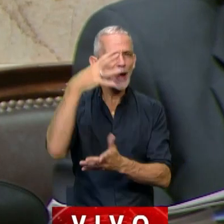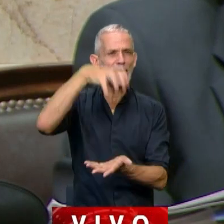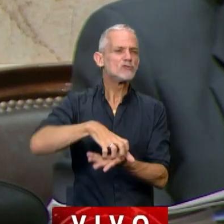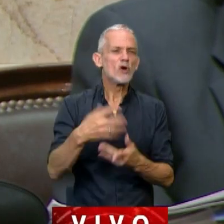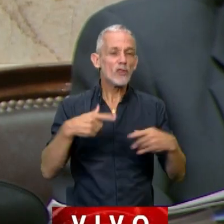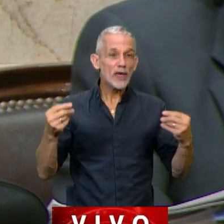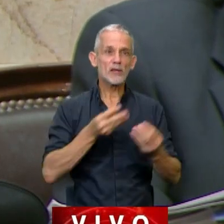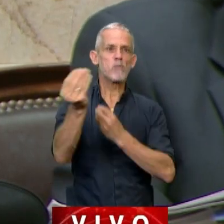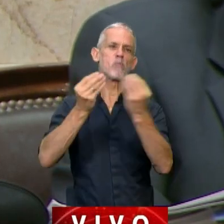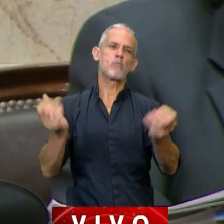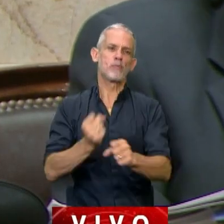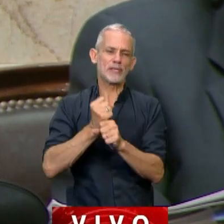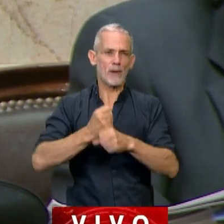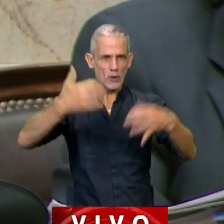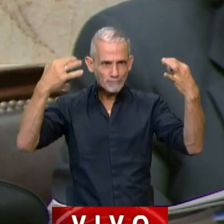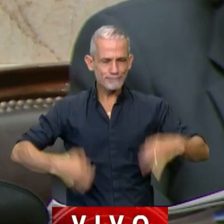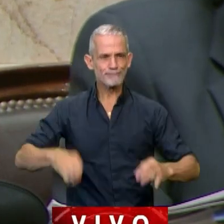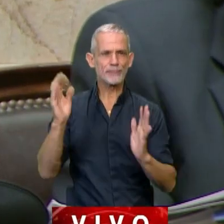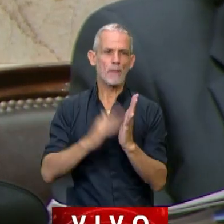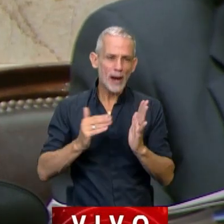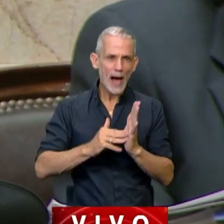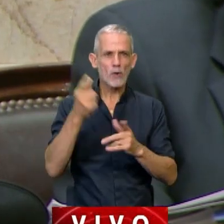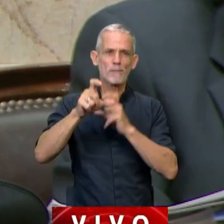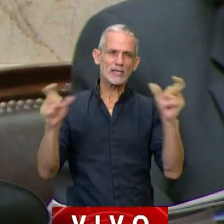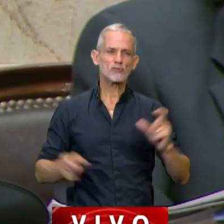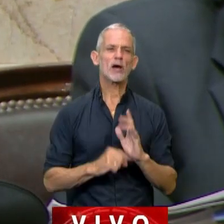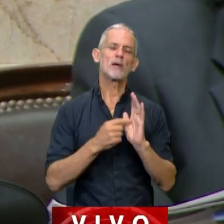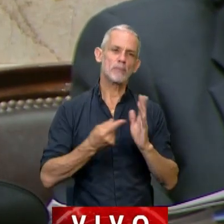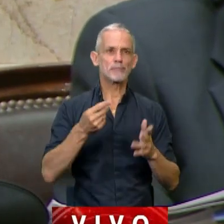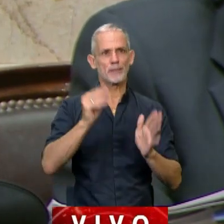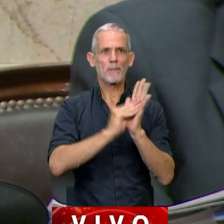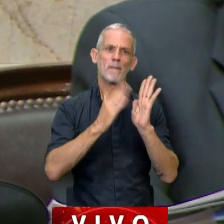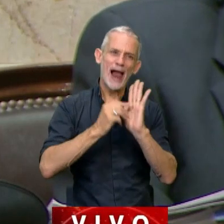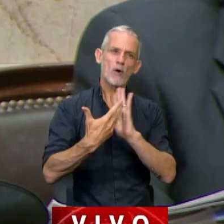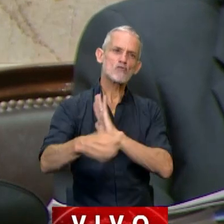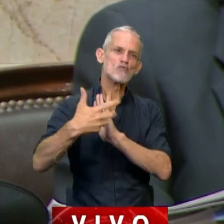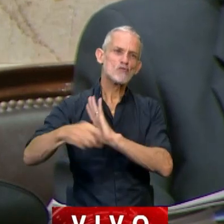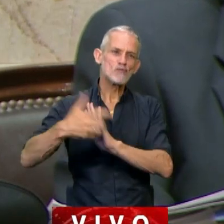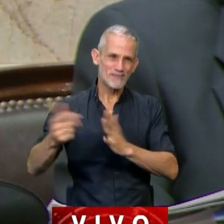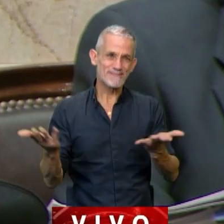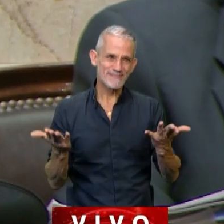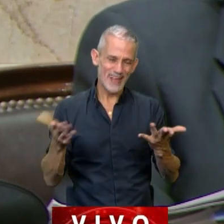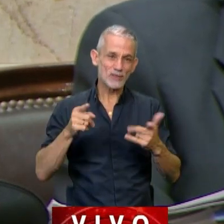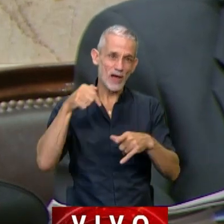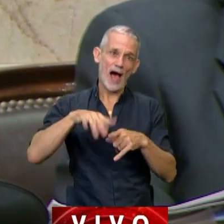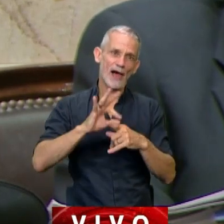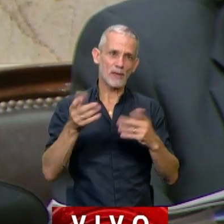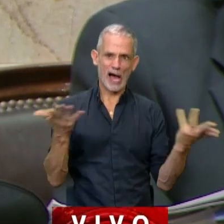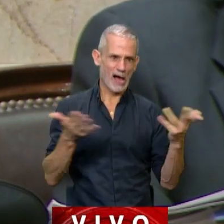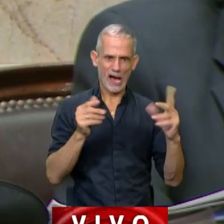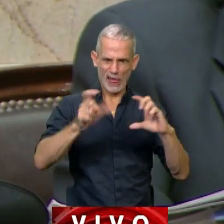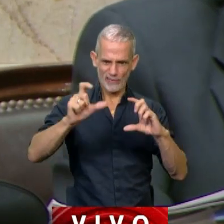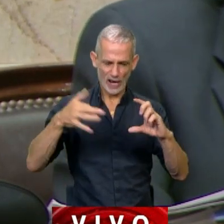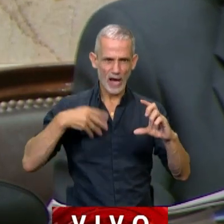de puestos de trabajo Genuinos y tener trabajadores y trabajadoras registradas para que no lleguen a esta instancia de tener que